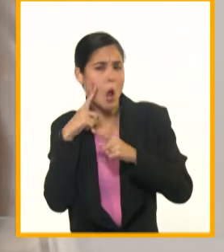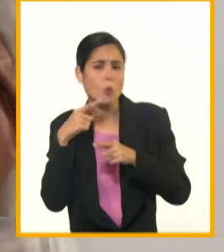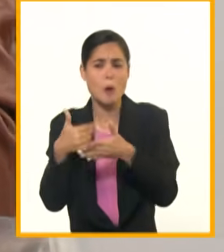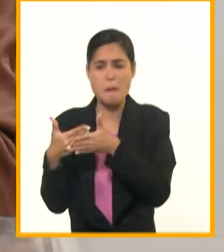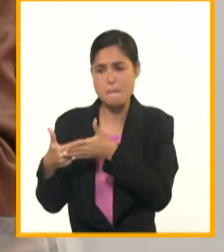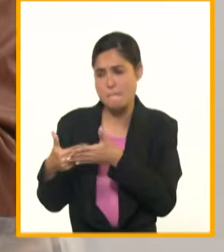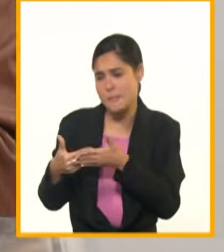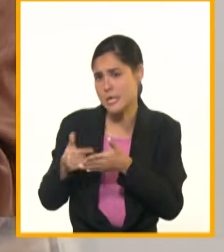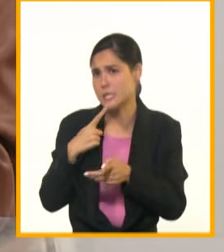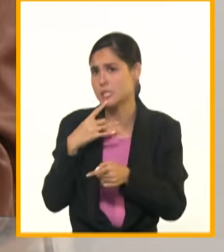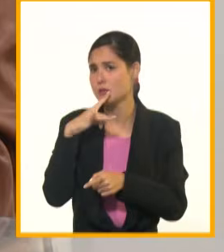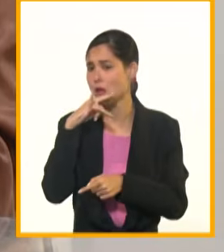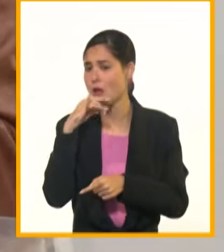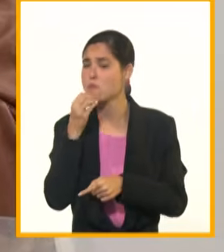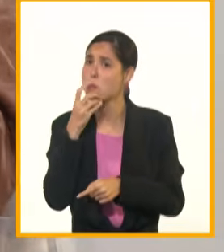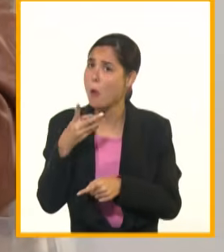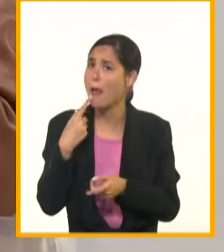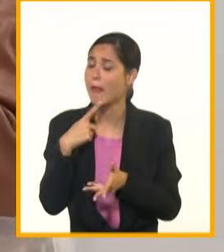ido